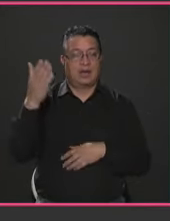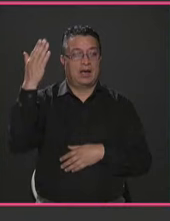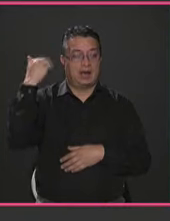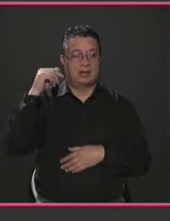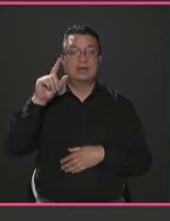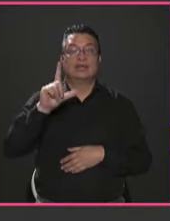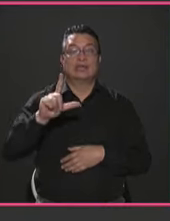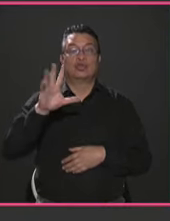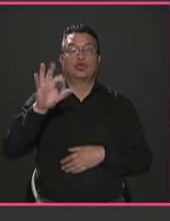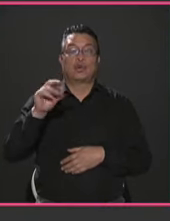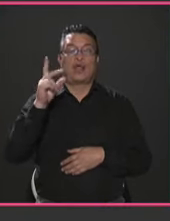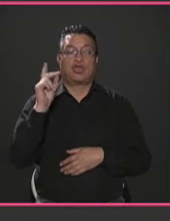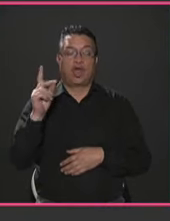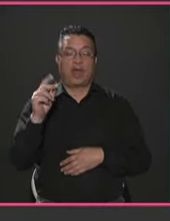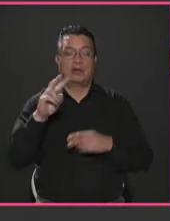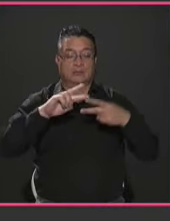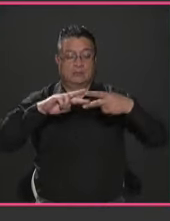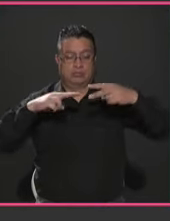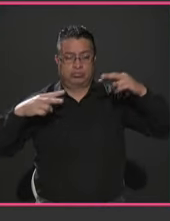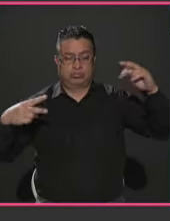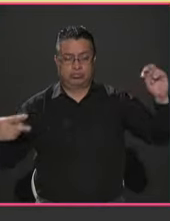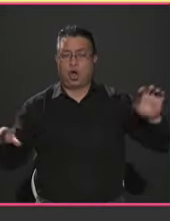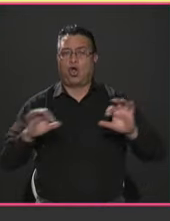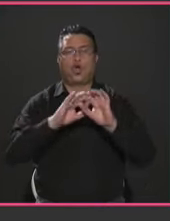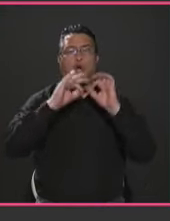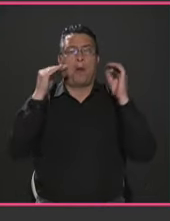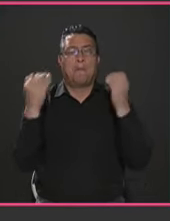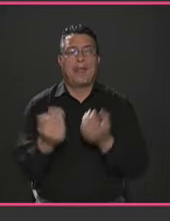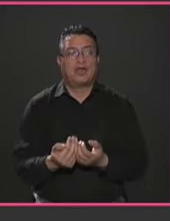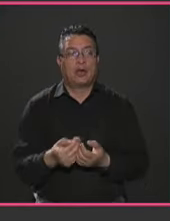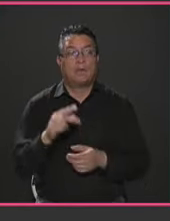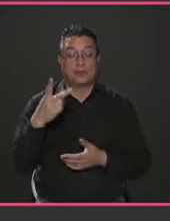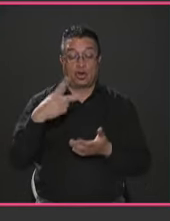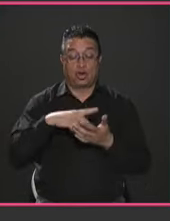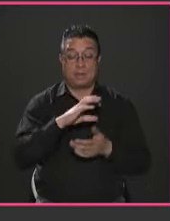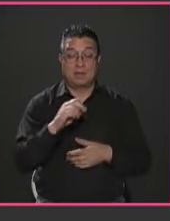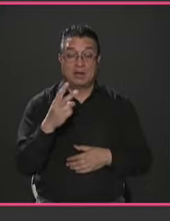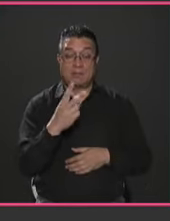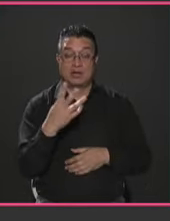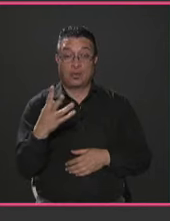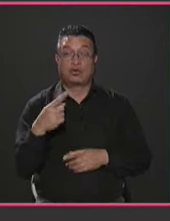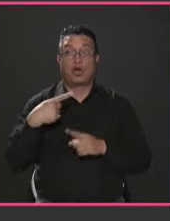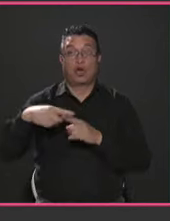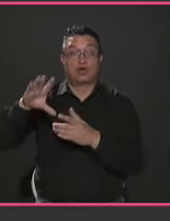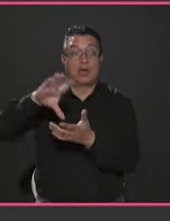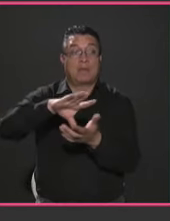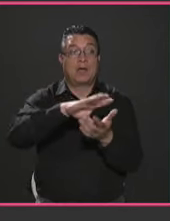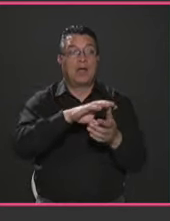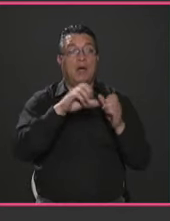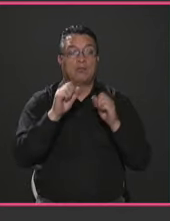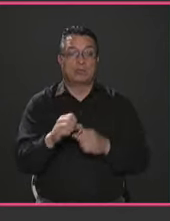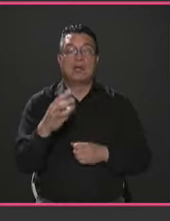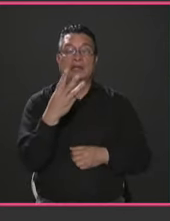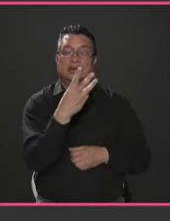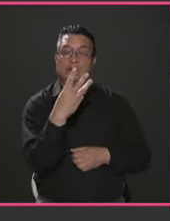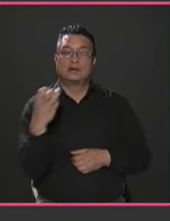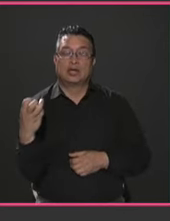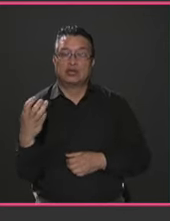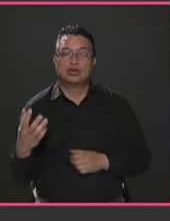50 secuenciar un genom humano completo este 2024 en el extranjero ya es posible hacerlo por